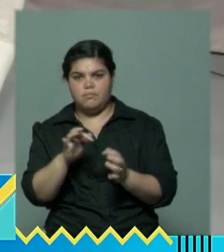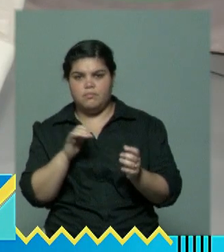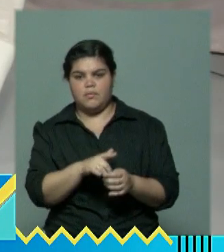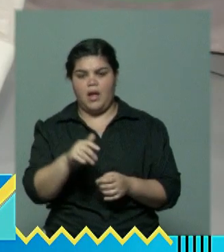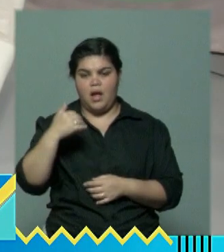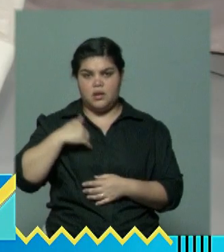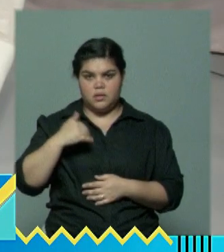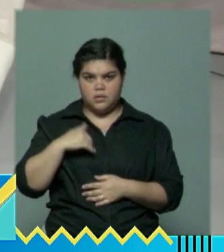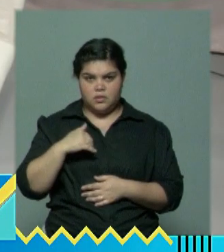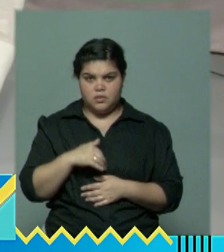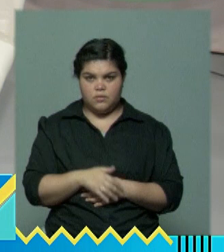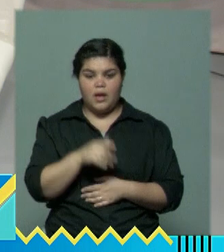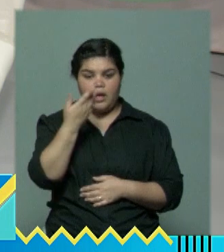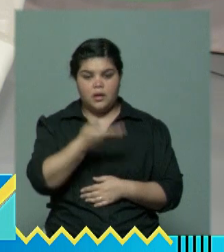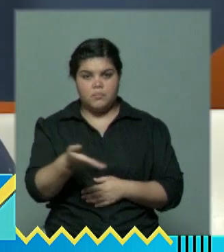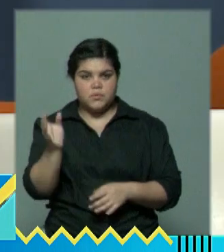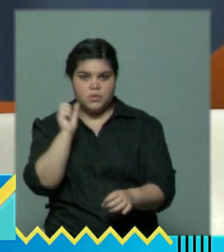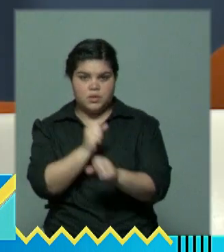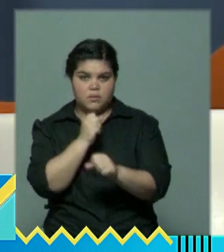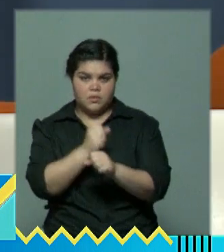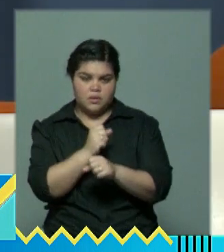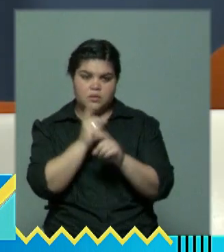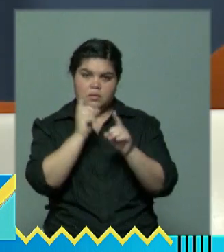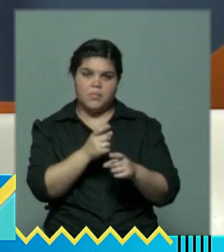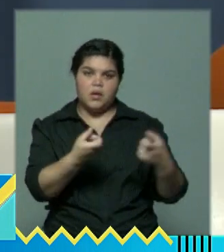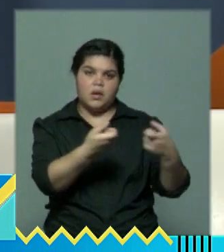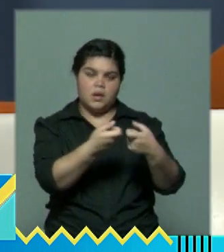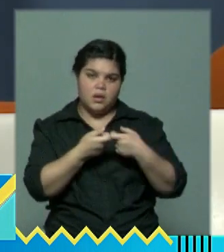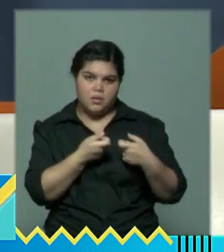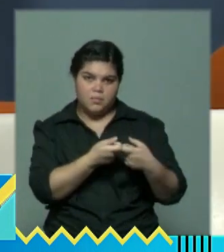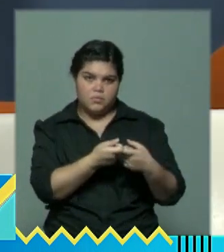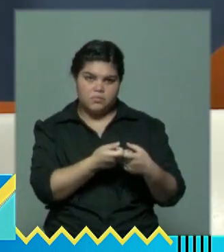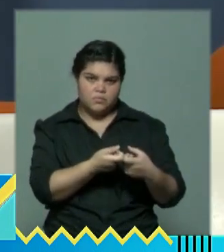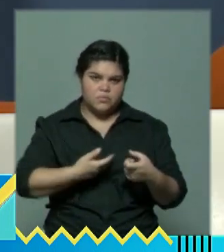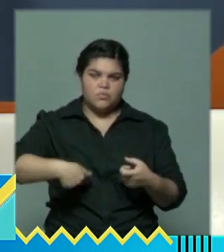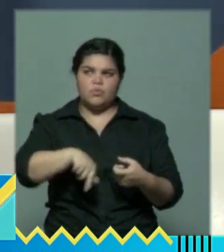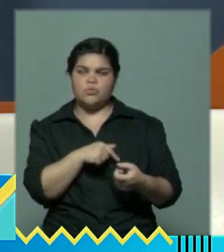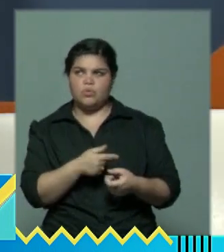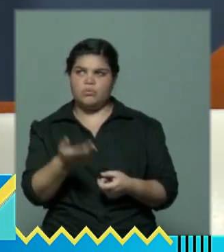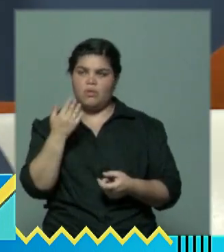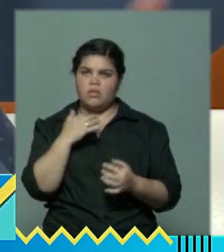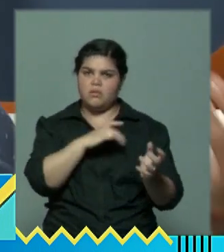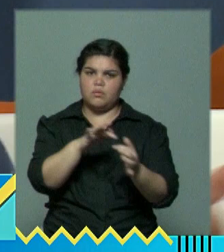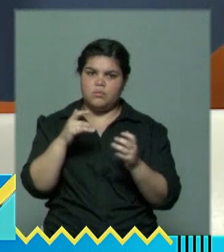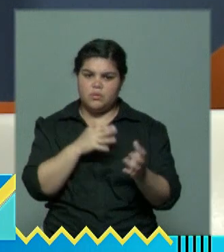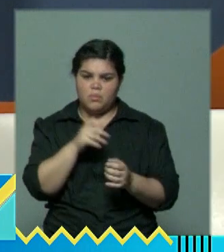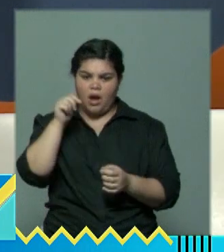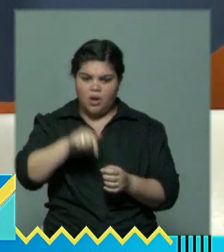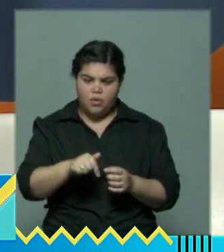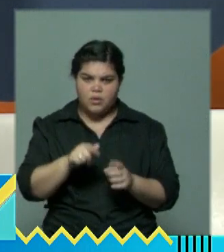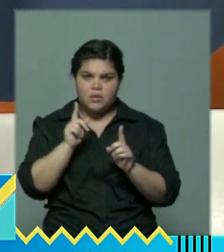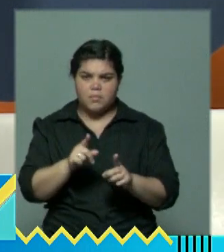argentino, los trabajadores o las organizaciones gremiales, nosotros discutíamos paritaria ahora y en el gobierno